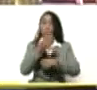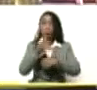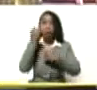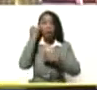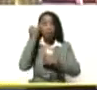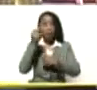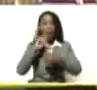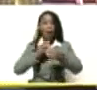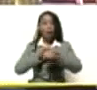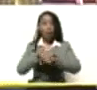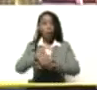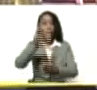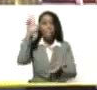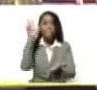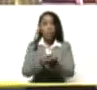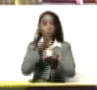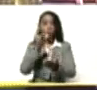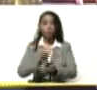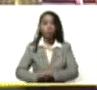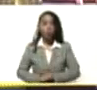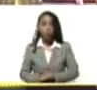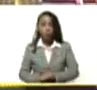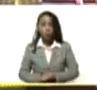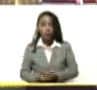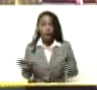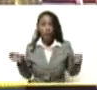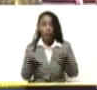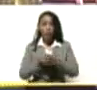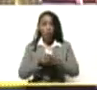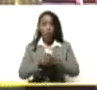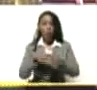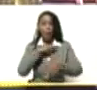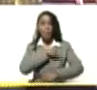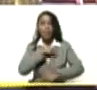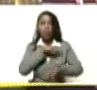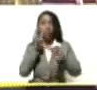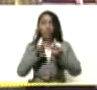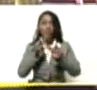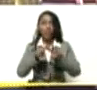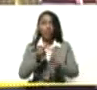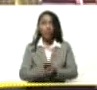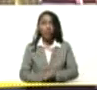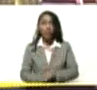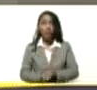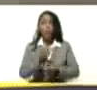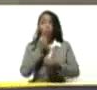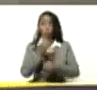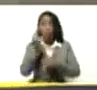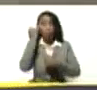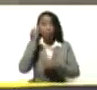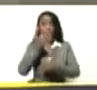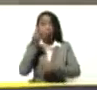Rodríguez, aprobado. Reúnete con Villarroel. Buena idea, ¿verdad?